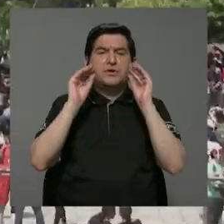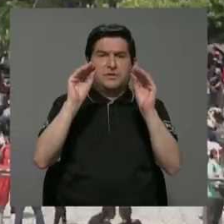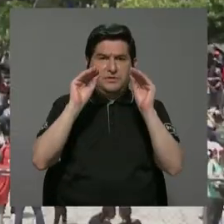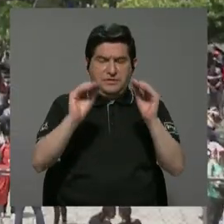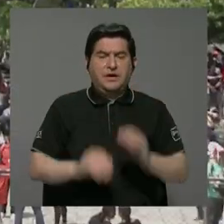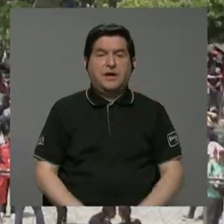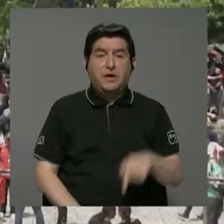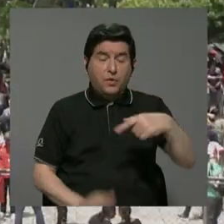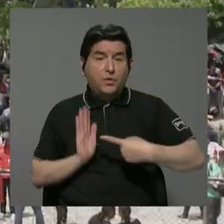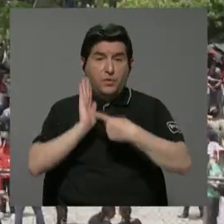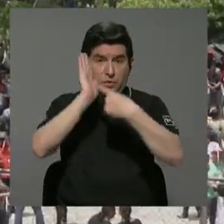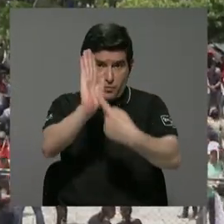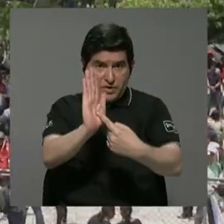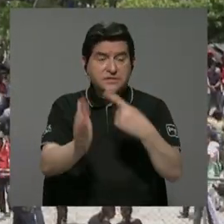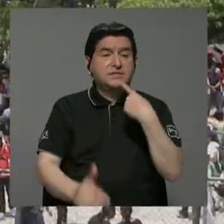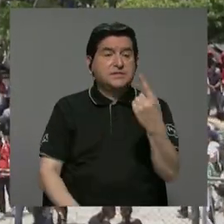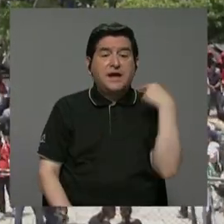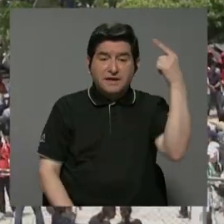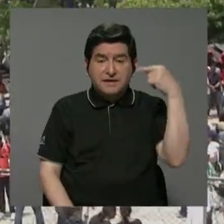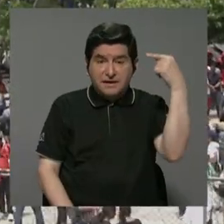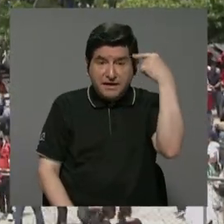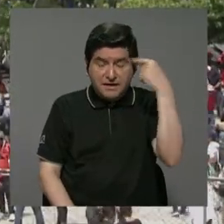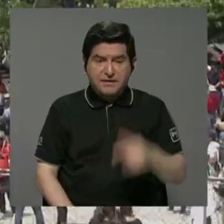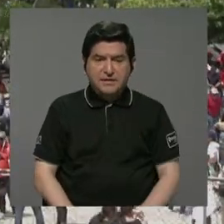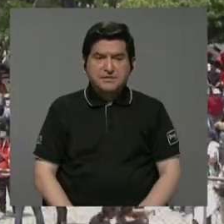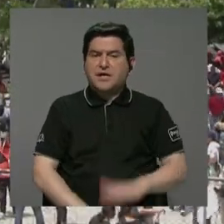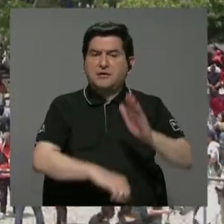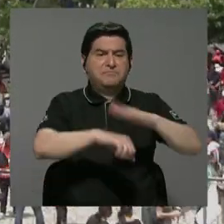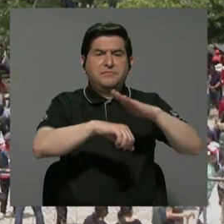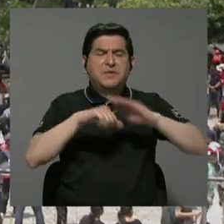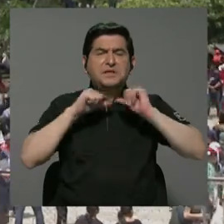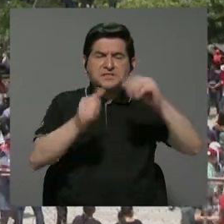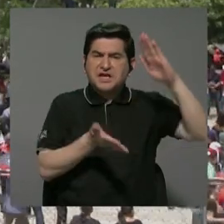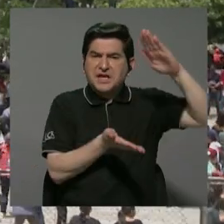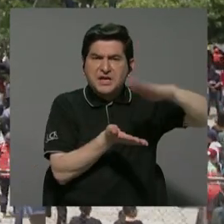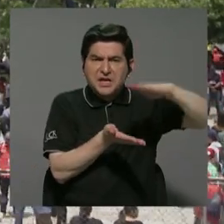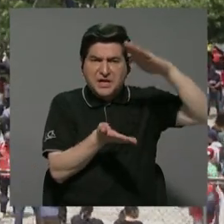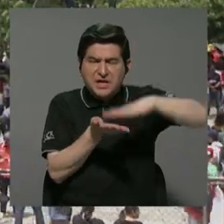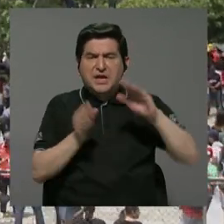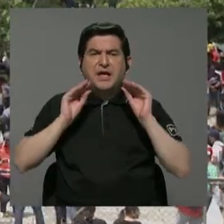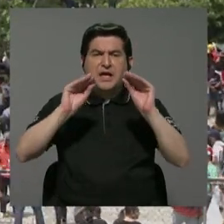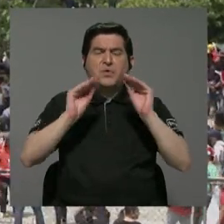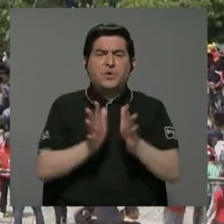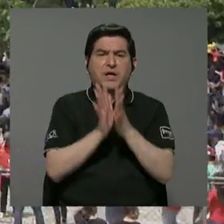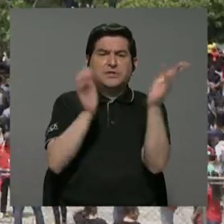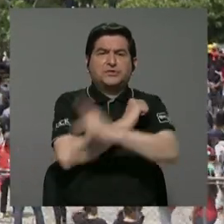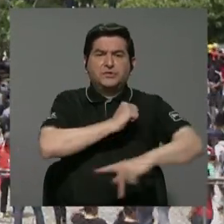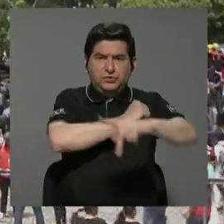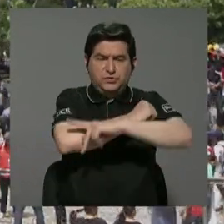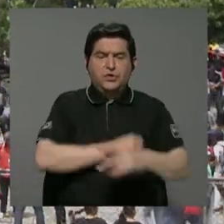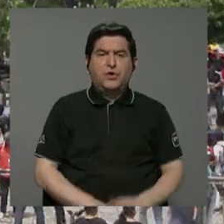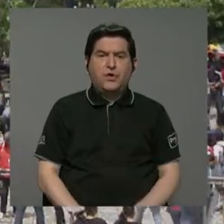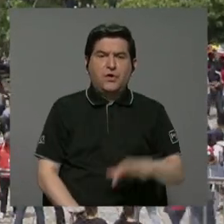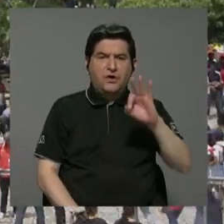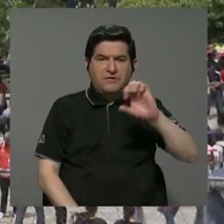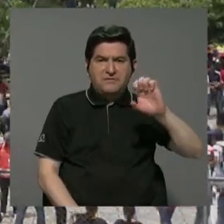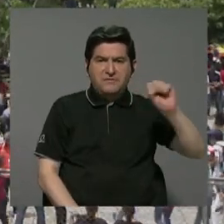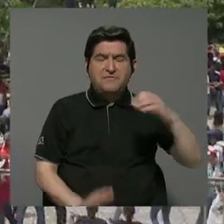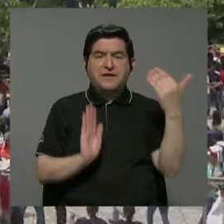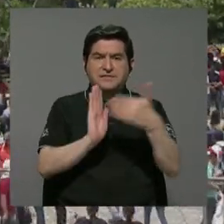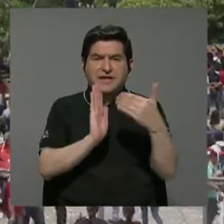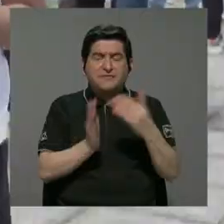un reflejo y hoy le decimos al gobierno que no vamos a permitir que sigan recortando la educación pública de este país. El FES tiene afectaciones muy